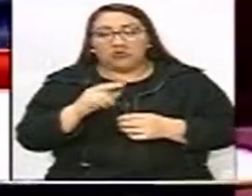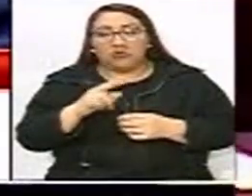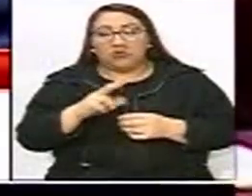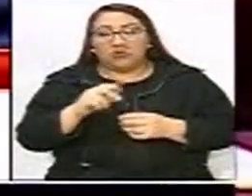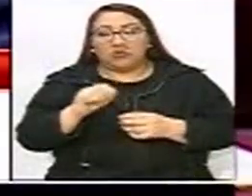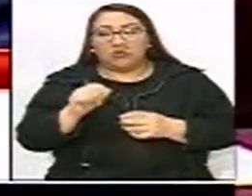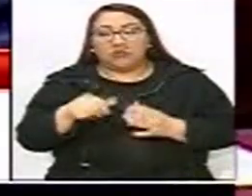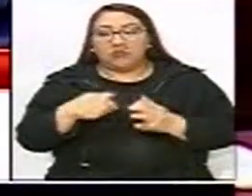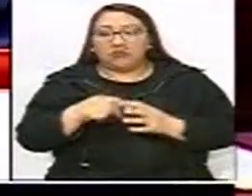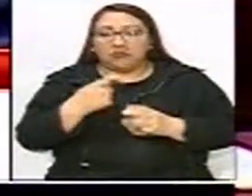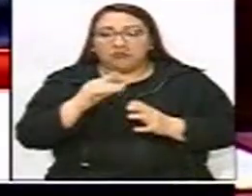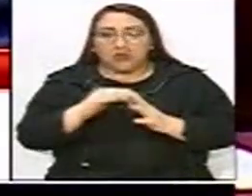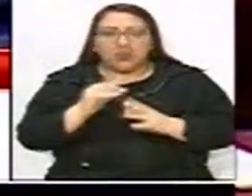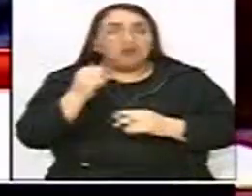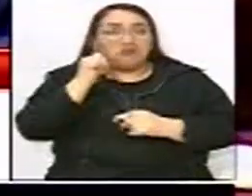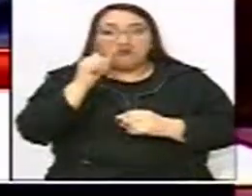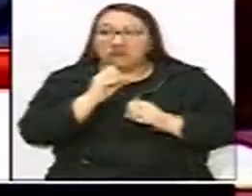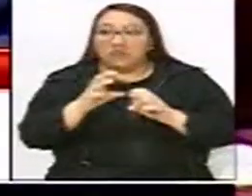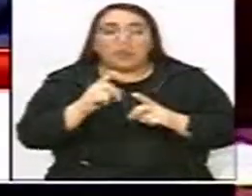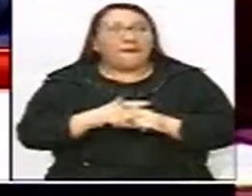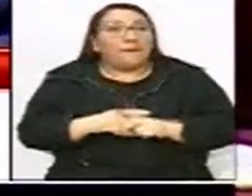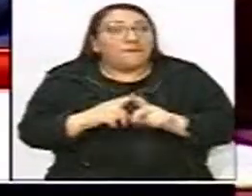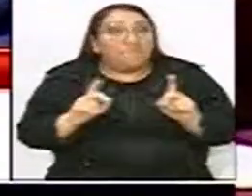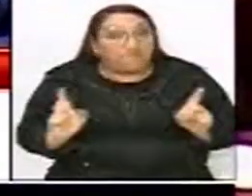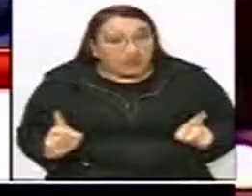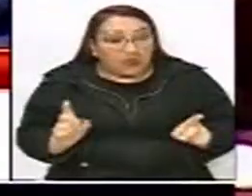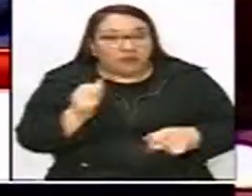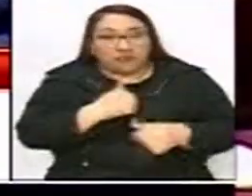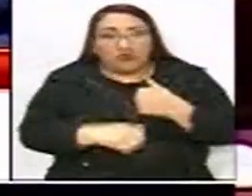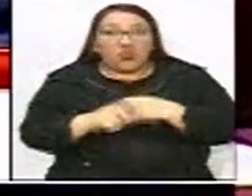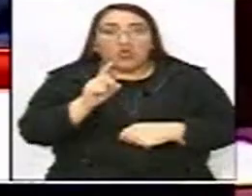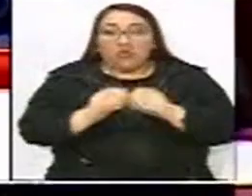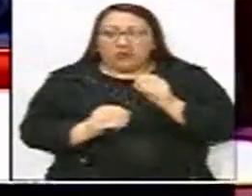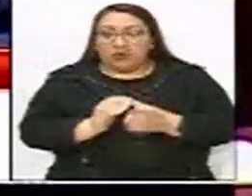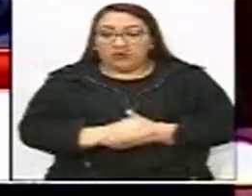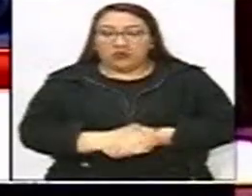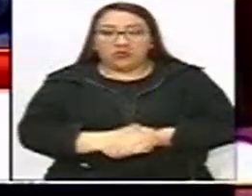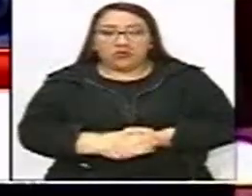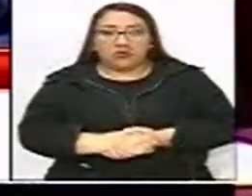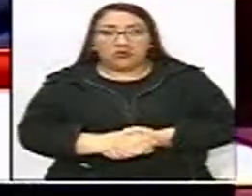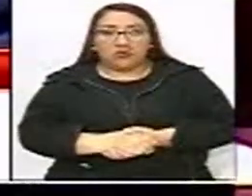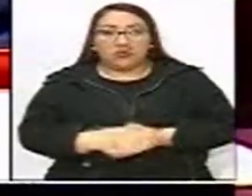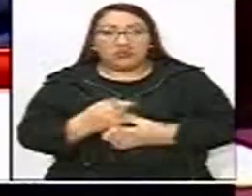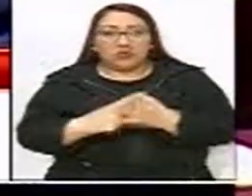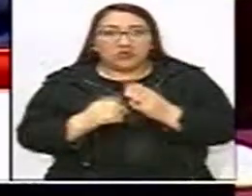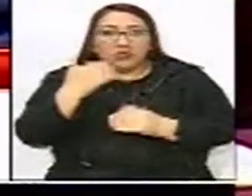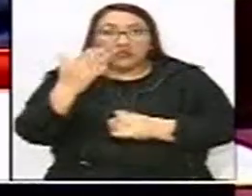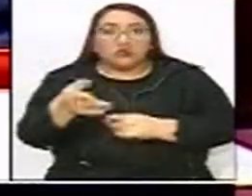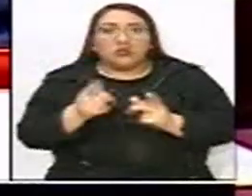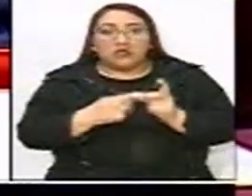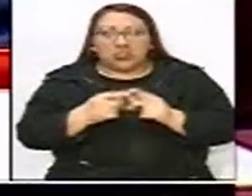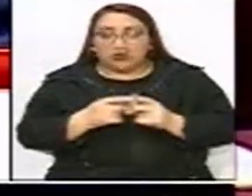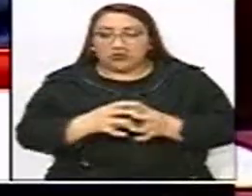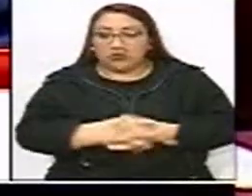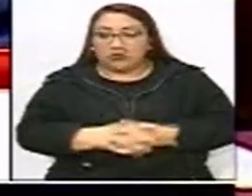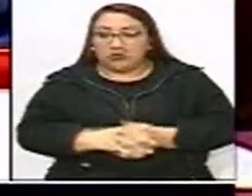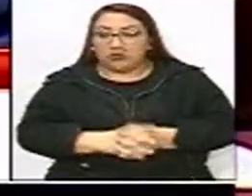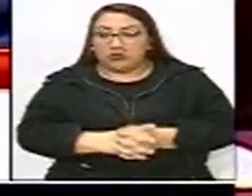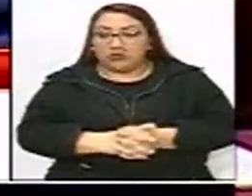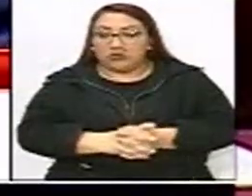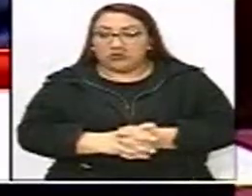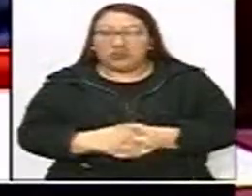1.500.000 personas diarias. Pero sufrió una modificación posterior y entonces